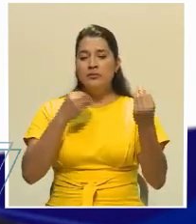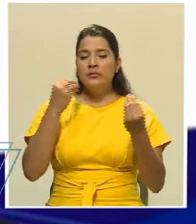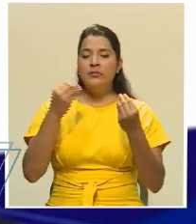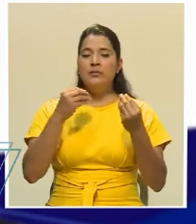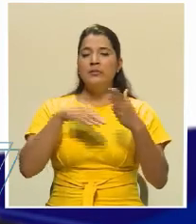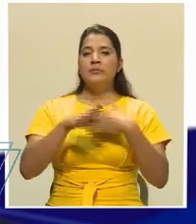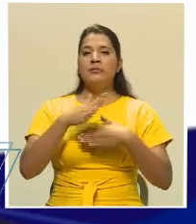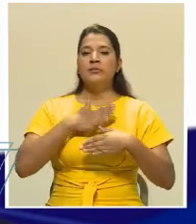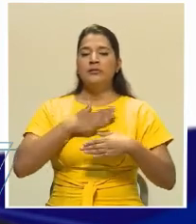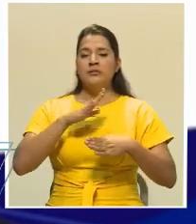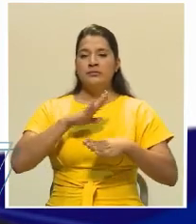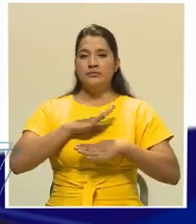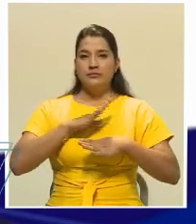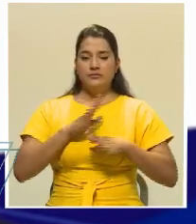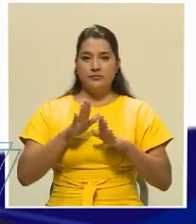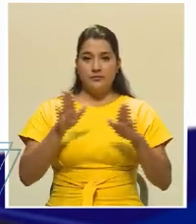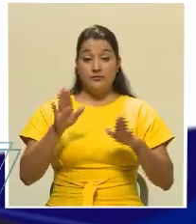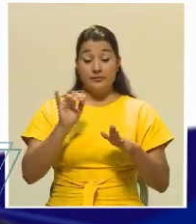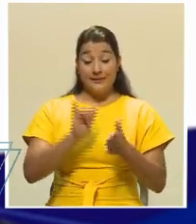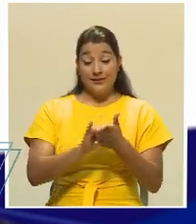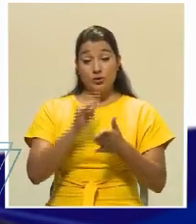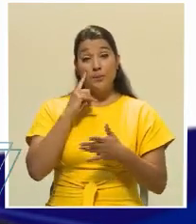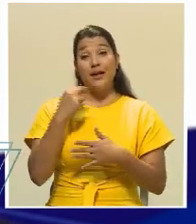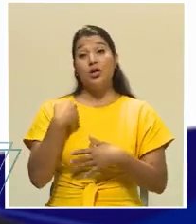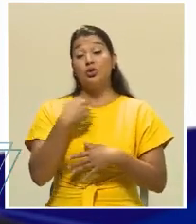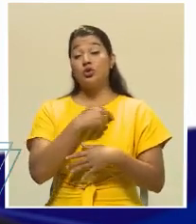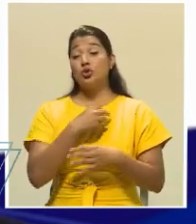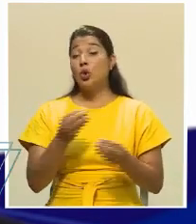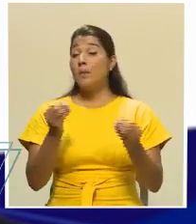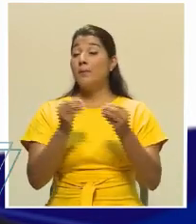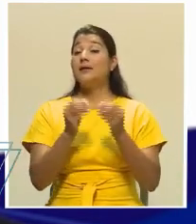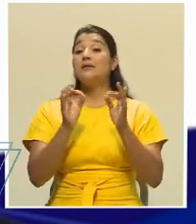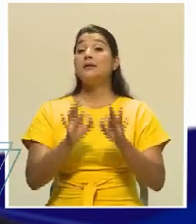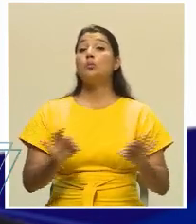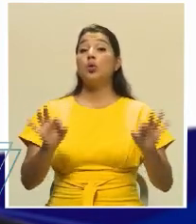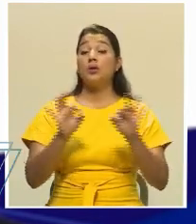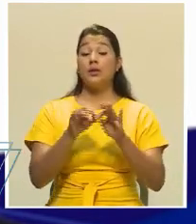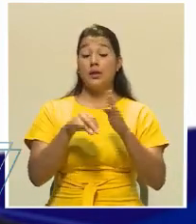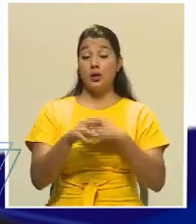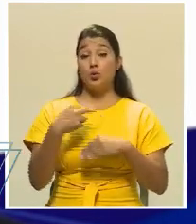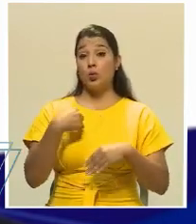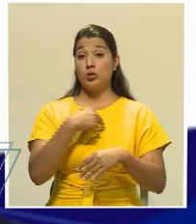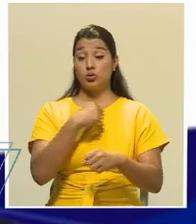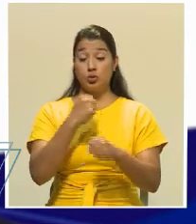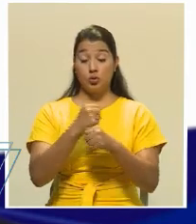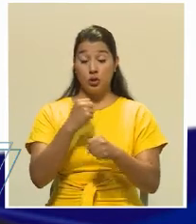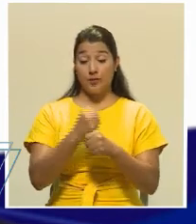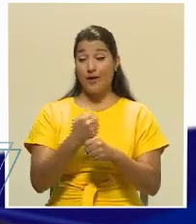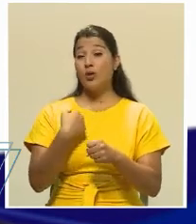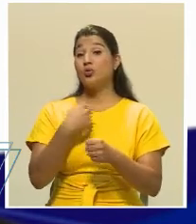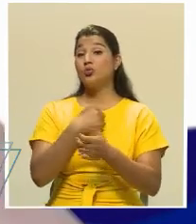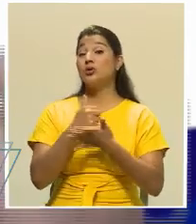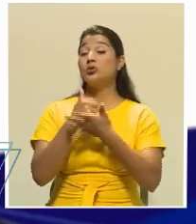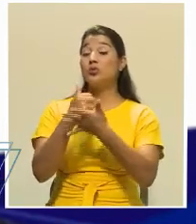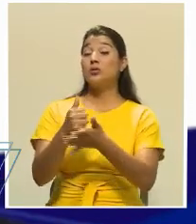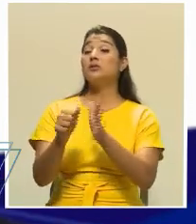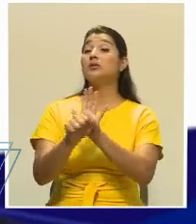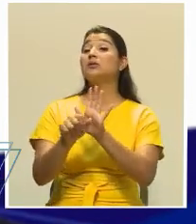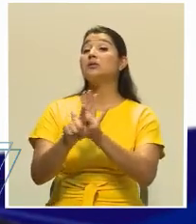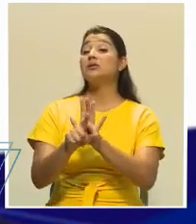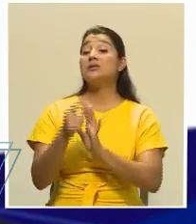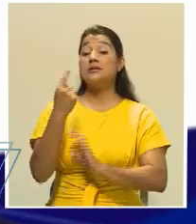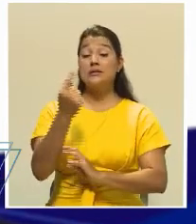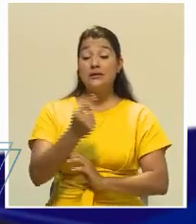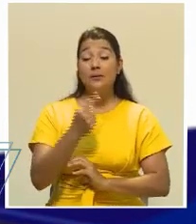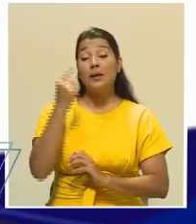general, Ernesto. Eso para nosotros es el norte de nuestra labor. Auxiliamos a la Asamblea Legislativa, siempre